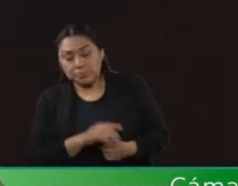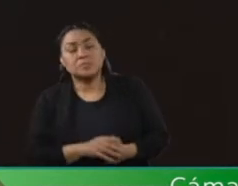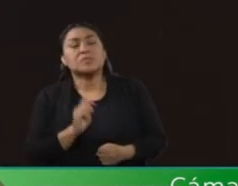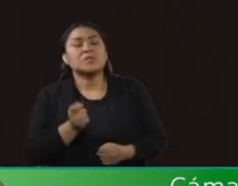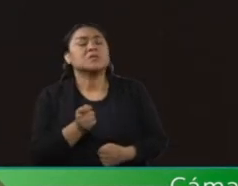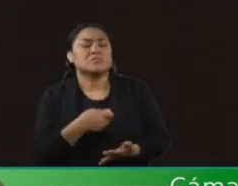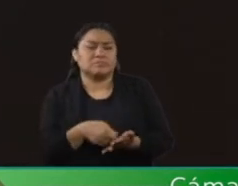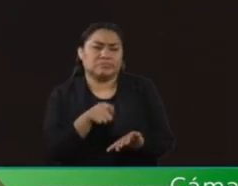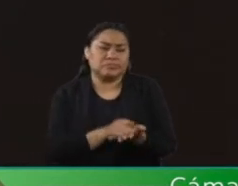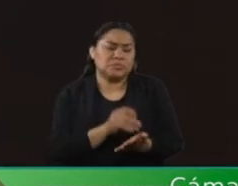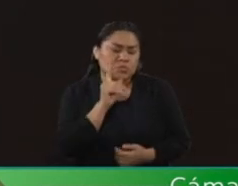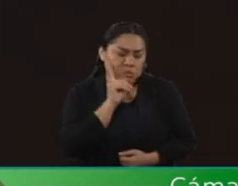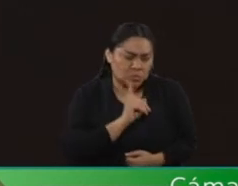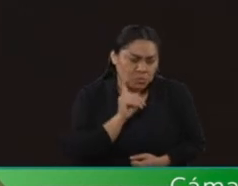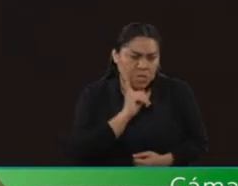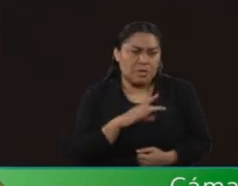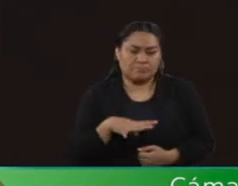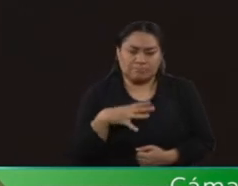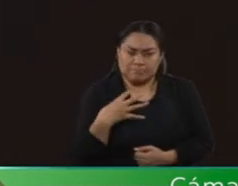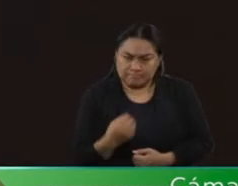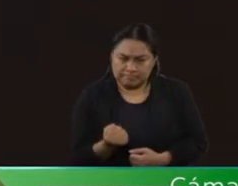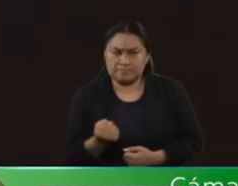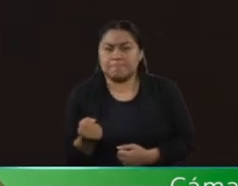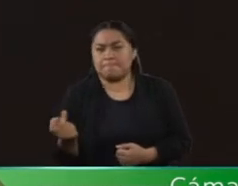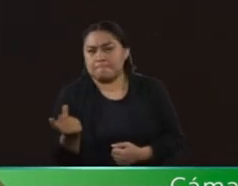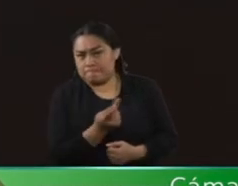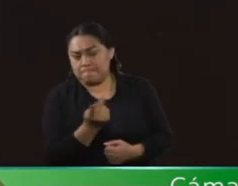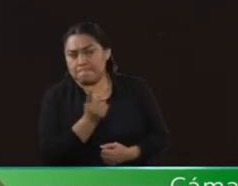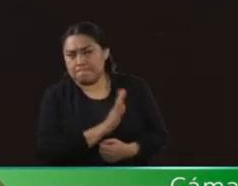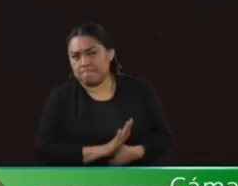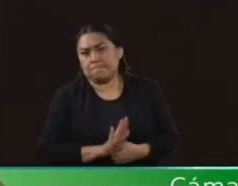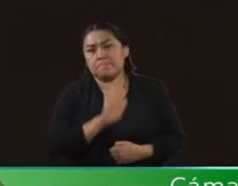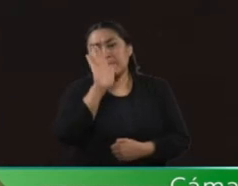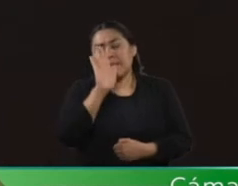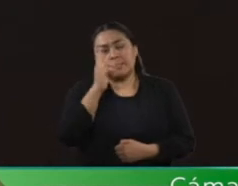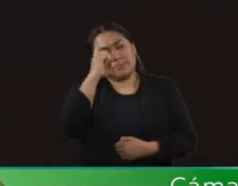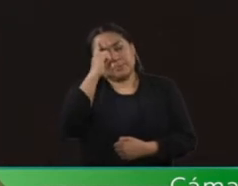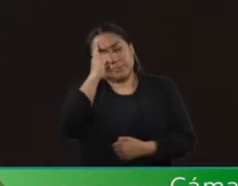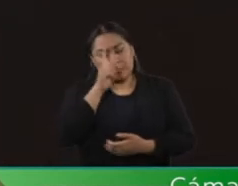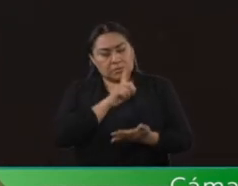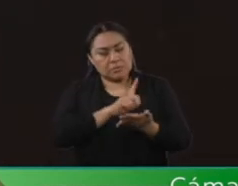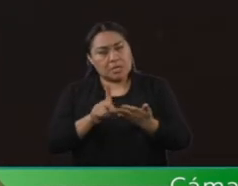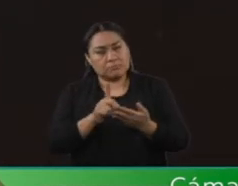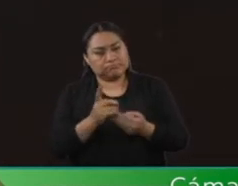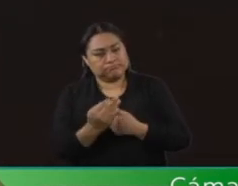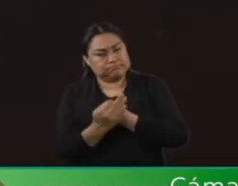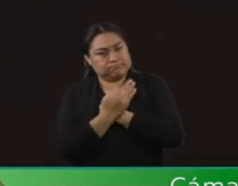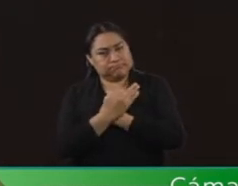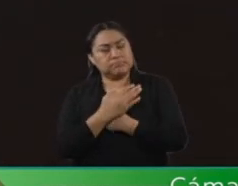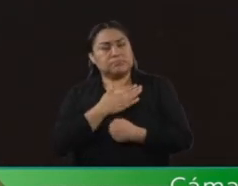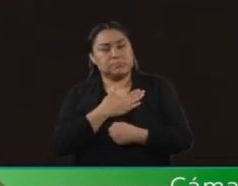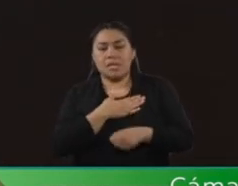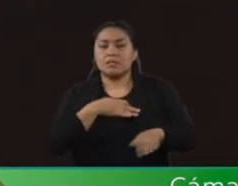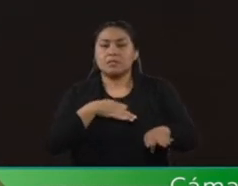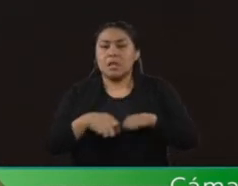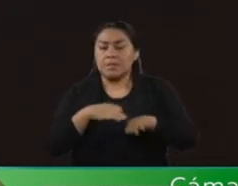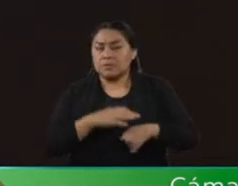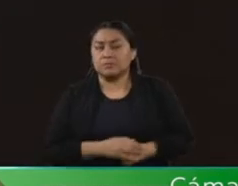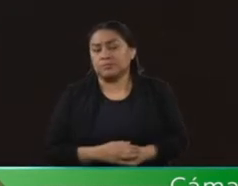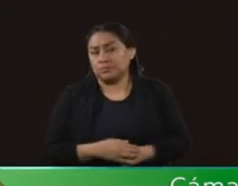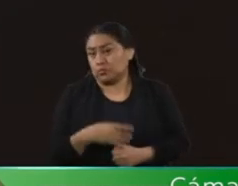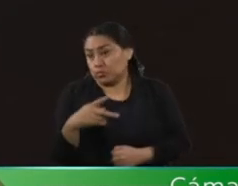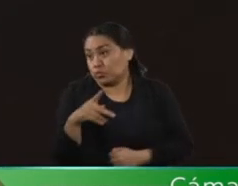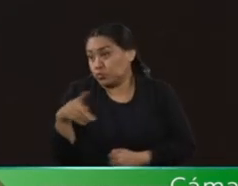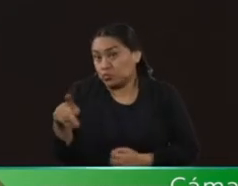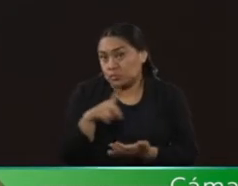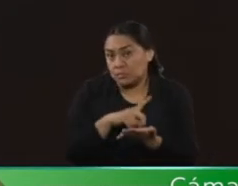valientes, beligerantes, que alzaron la voz para defender su derecho al trabajo, su derecho a un trabajo